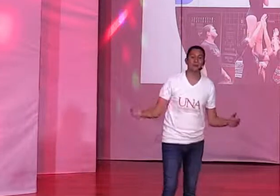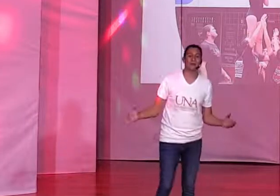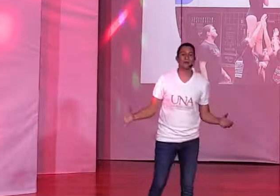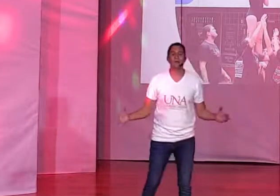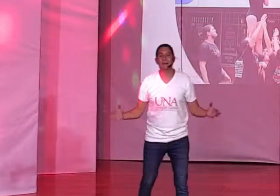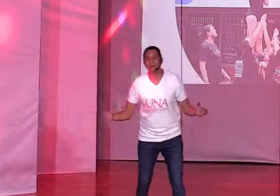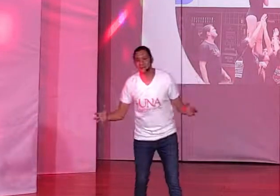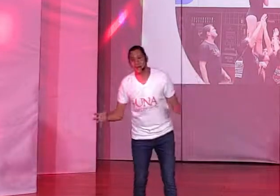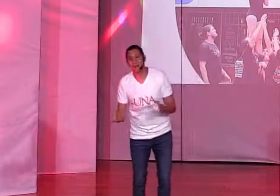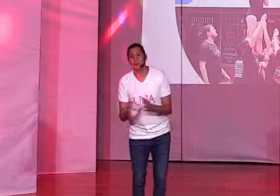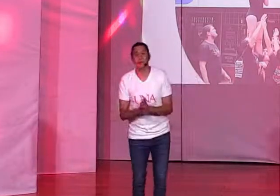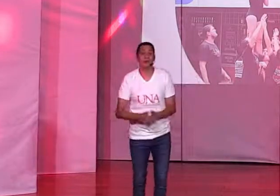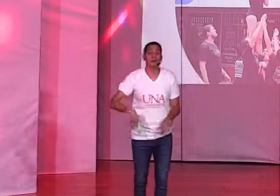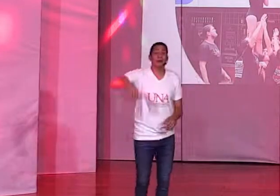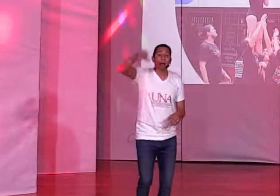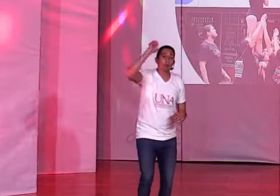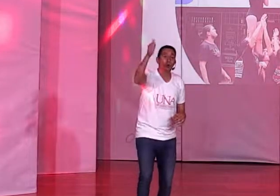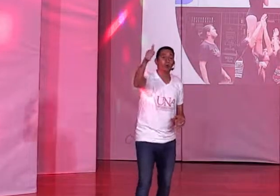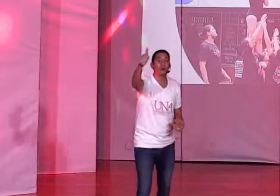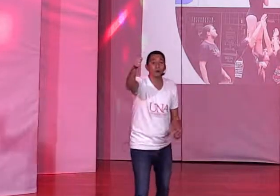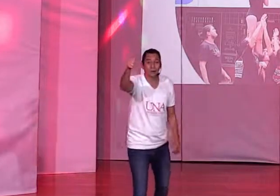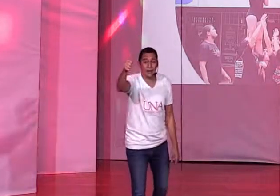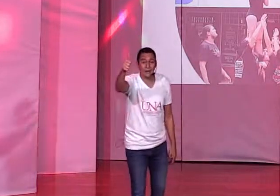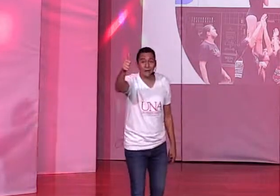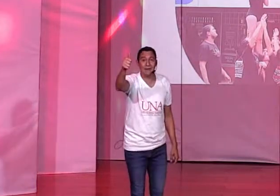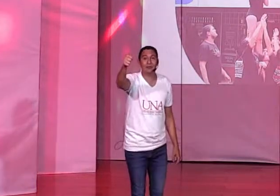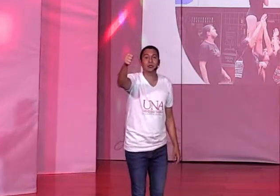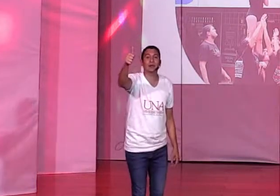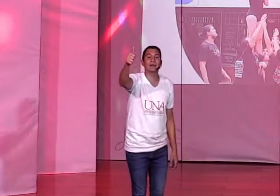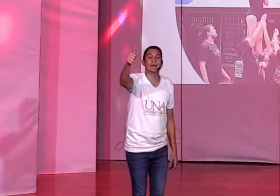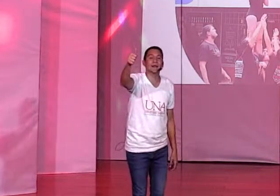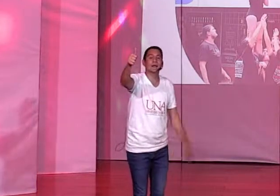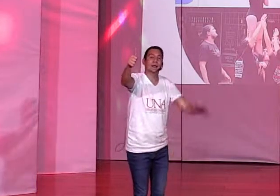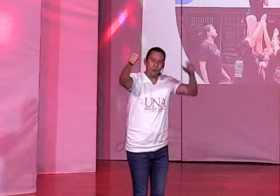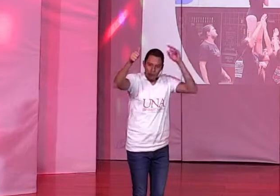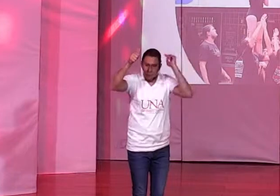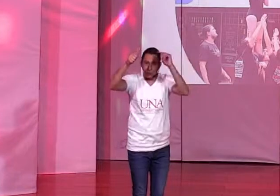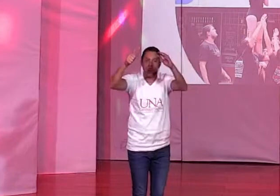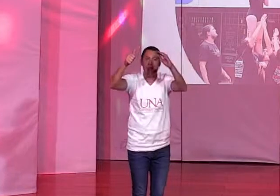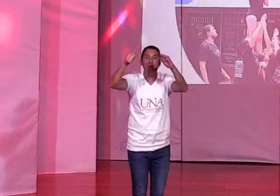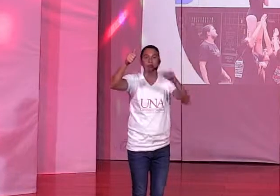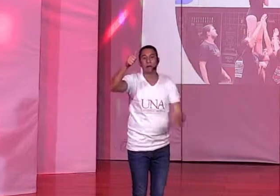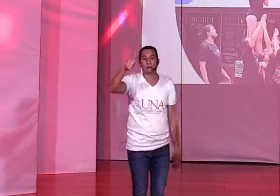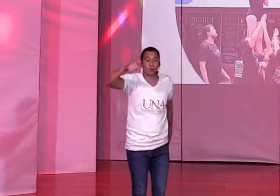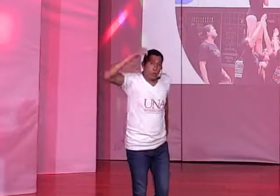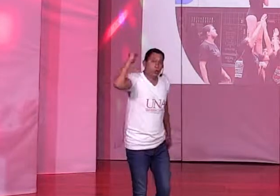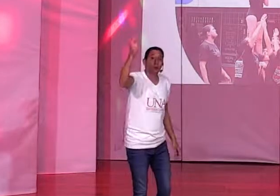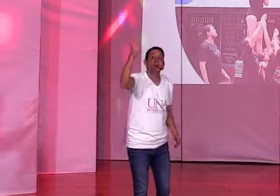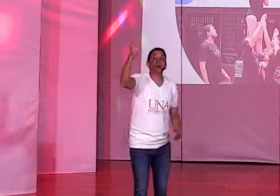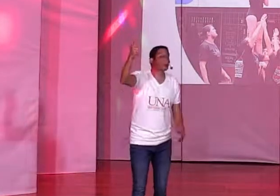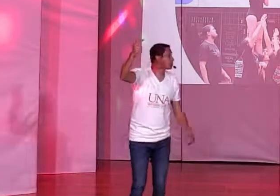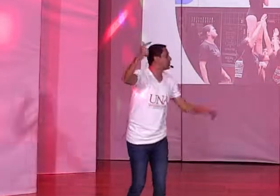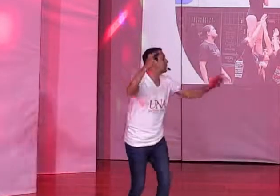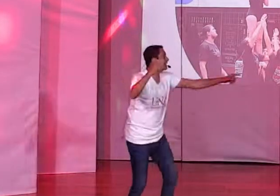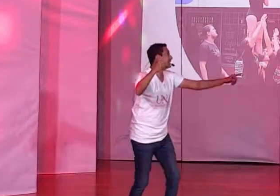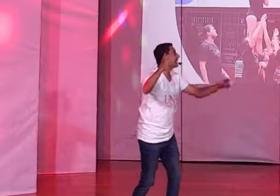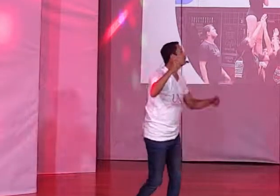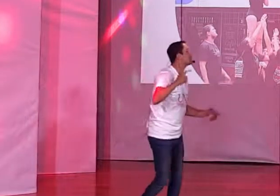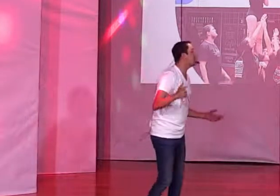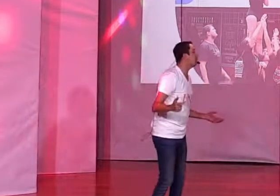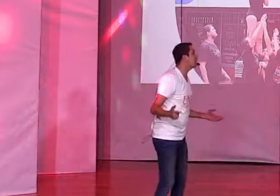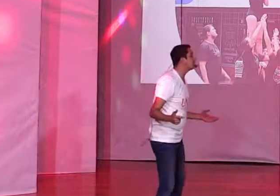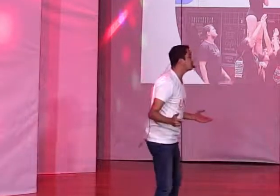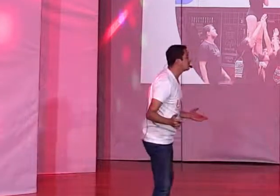de esta historia tan linda que les acabamos de contar, número uno, en la vida yo tengo que tener los objetivos claros. Número dos, tengo que